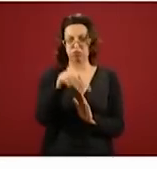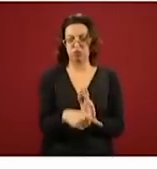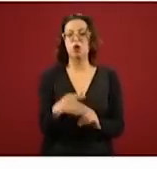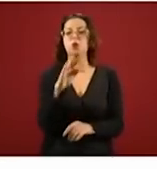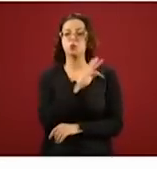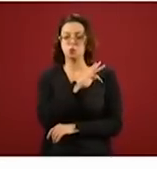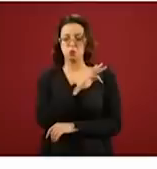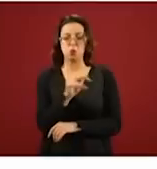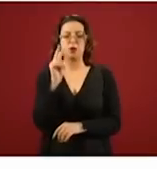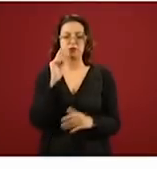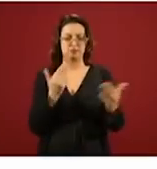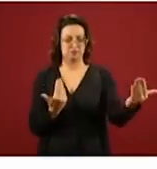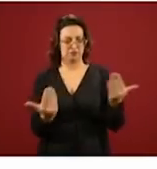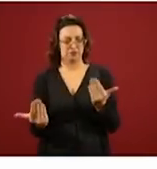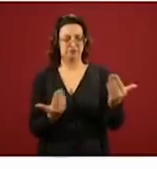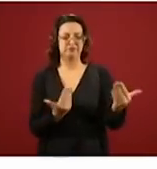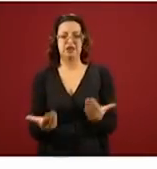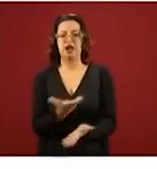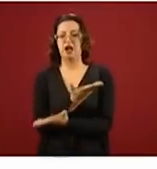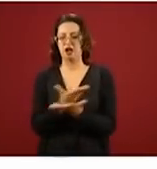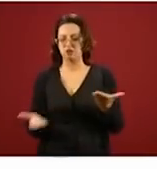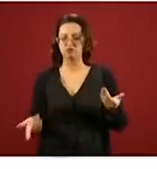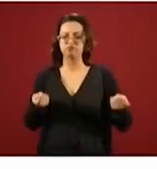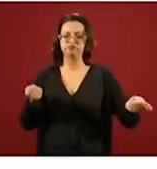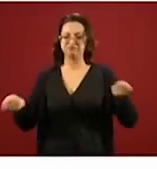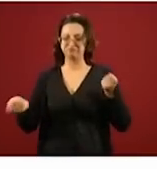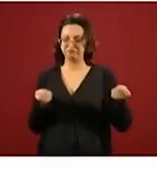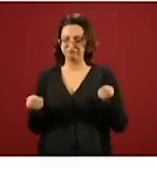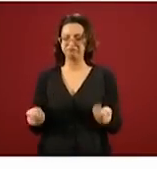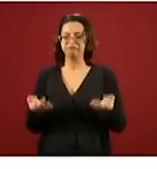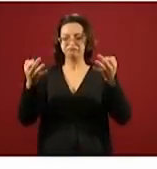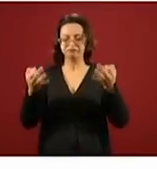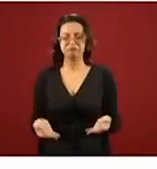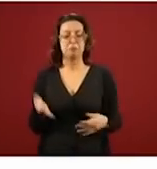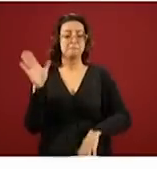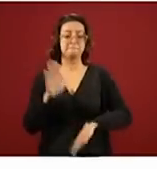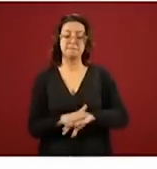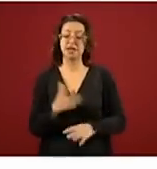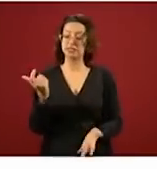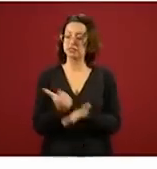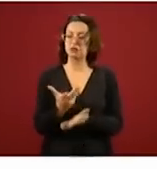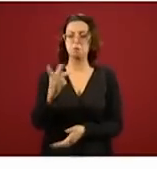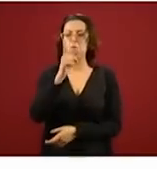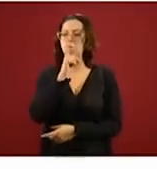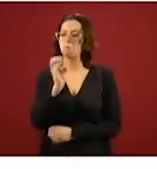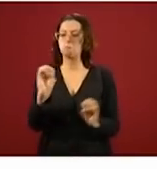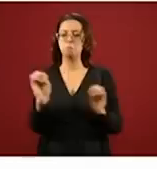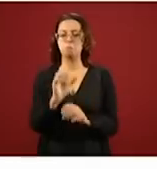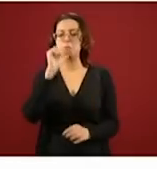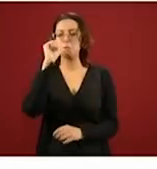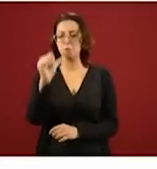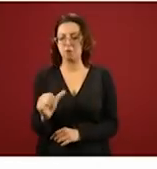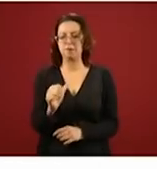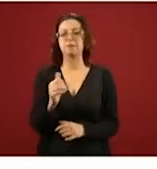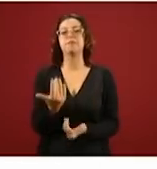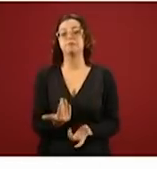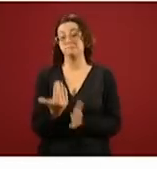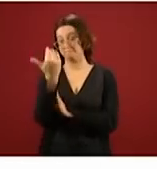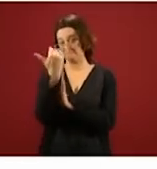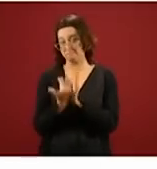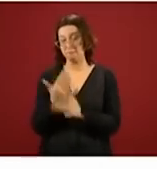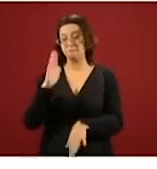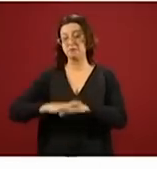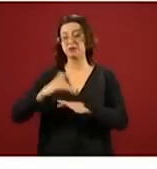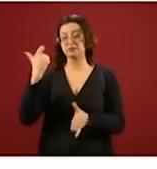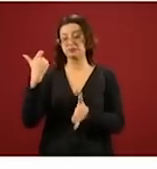que está funcionando claramente el compromiso de no aumentos e incluso en este caso una baja significativa